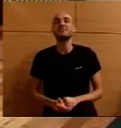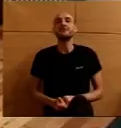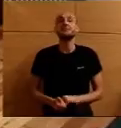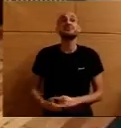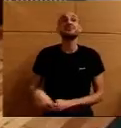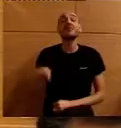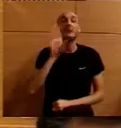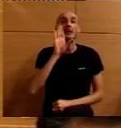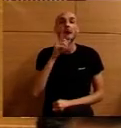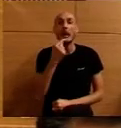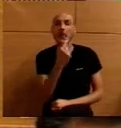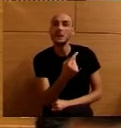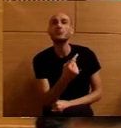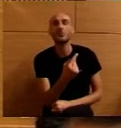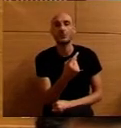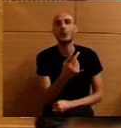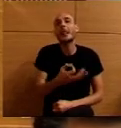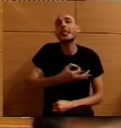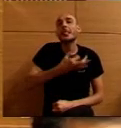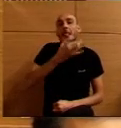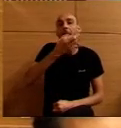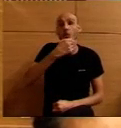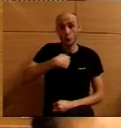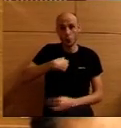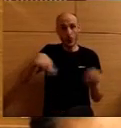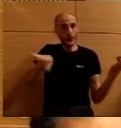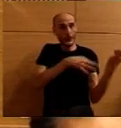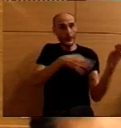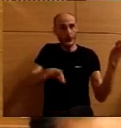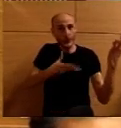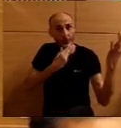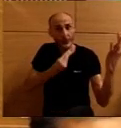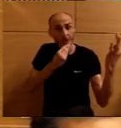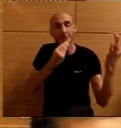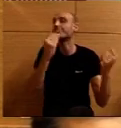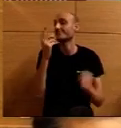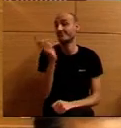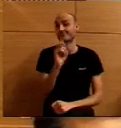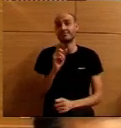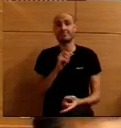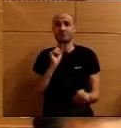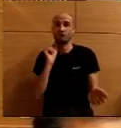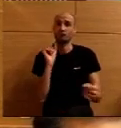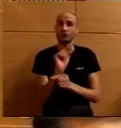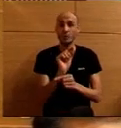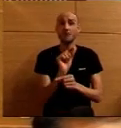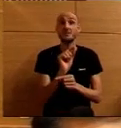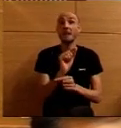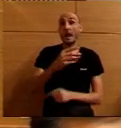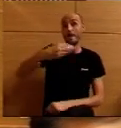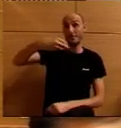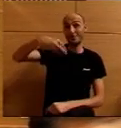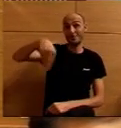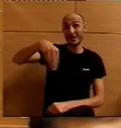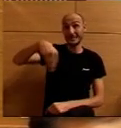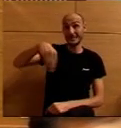Usted ha dicho un discurso de demagogia y yo le he dicho que totes les coses que no li he dit al senyor president,